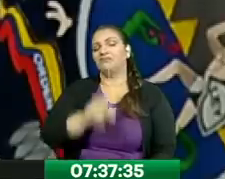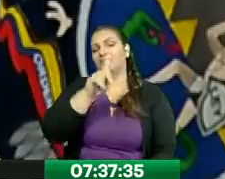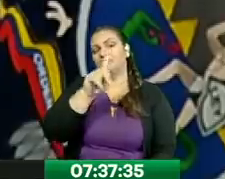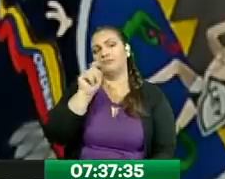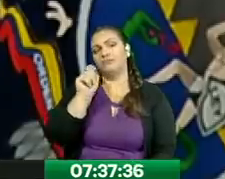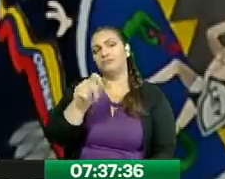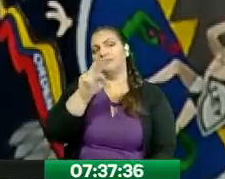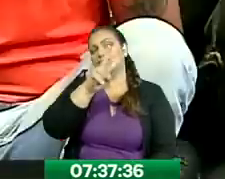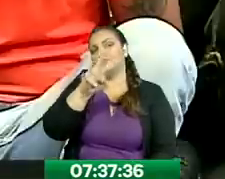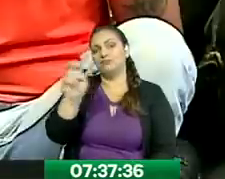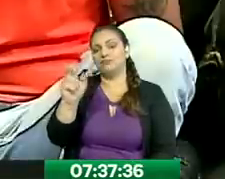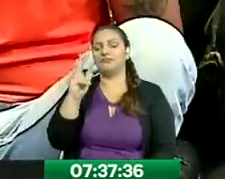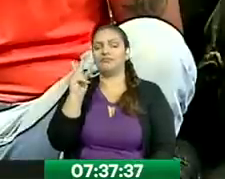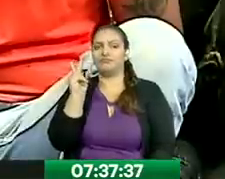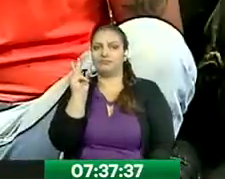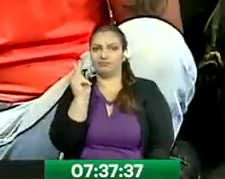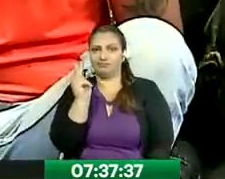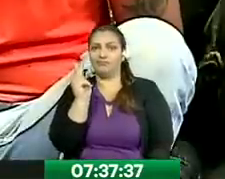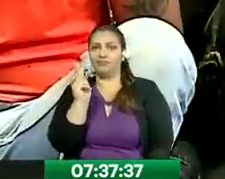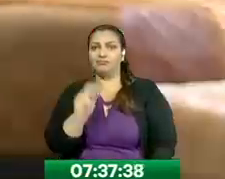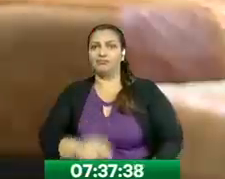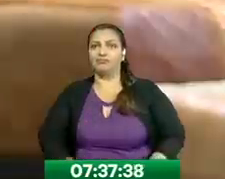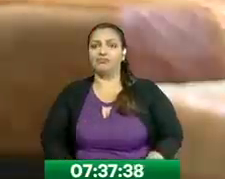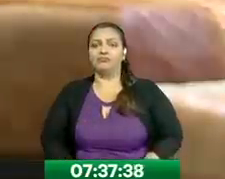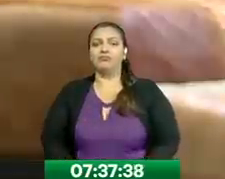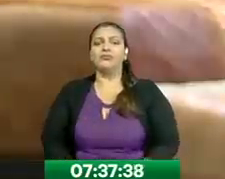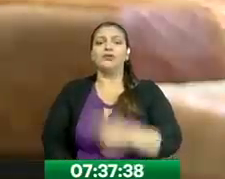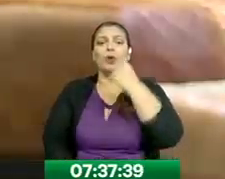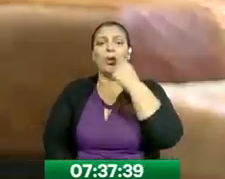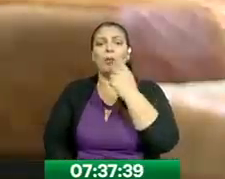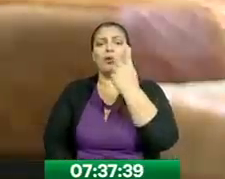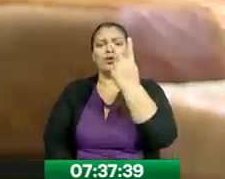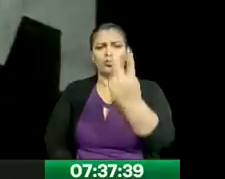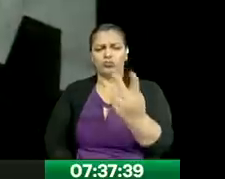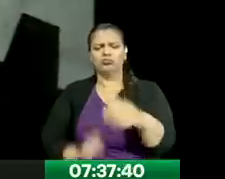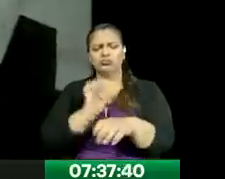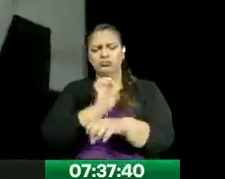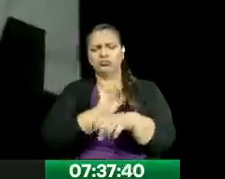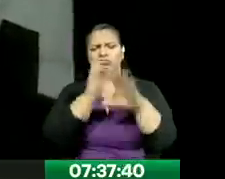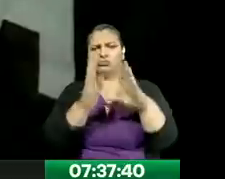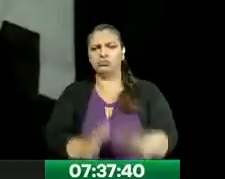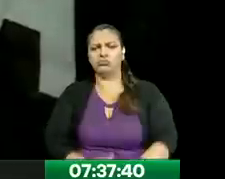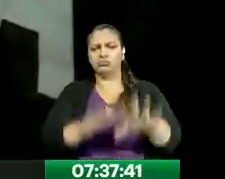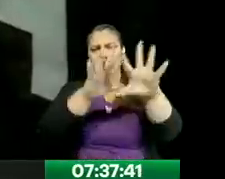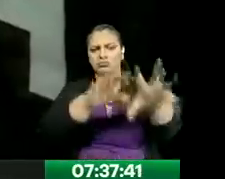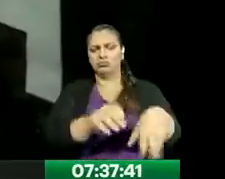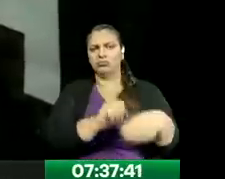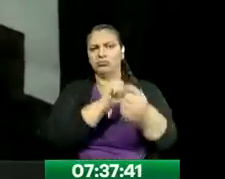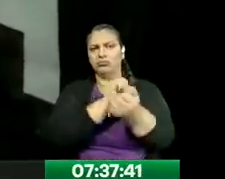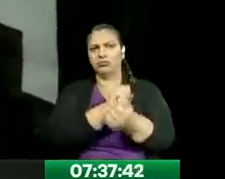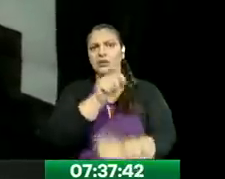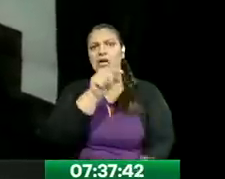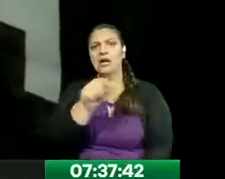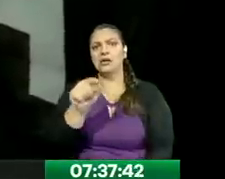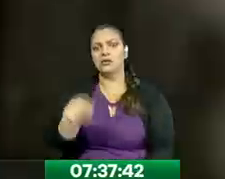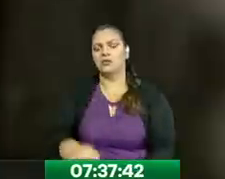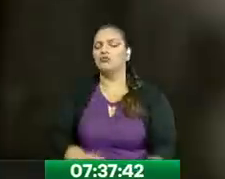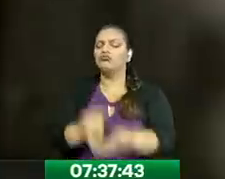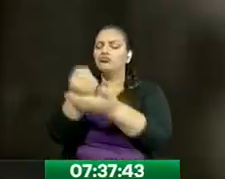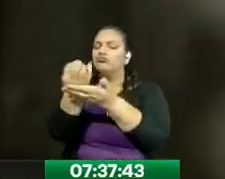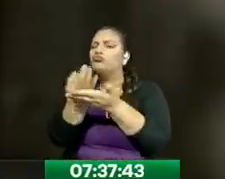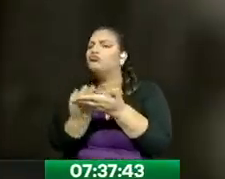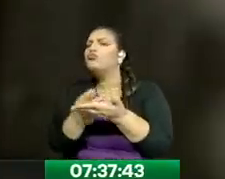kilos por lo que se detuvo a dos ciudadanos ecuatorianos que serían los encargados de mantener logística y seguridad de la